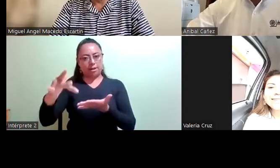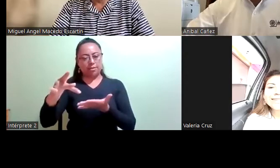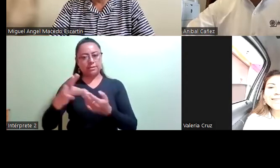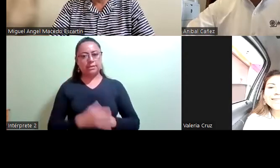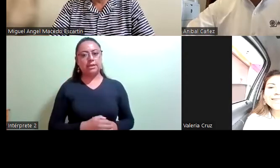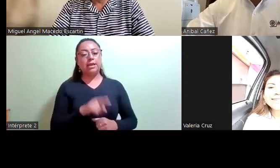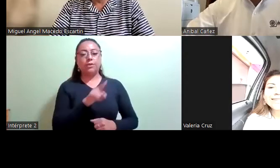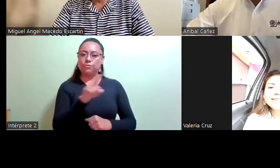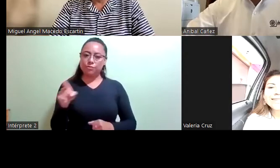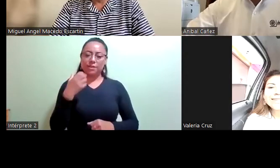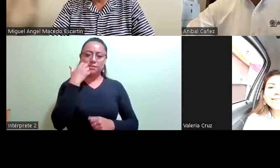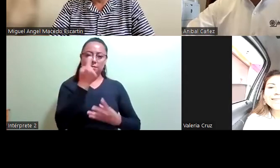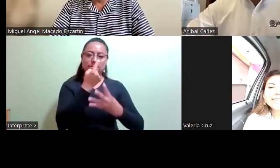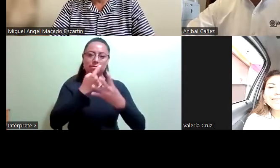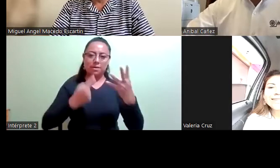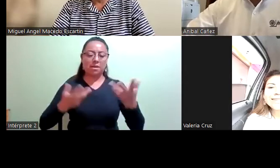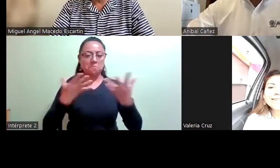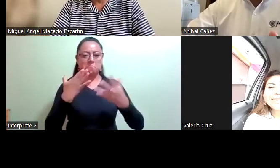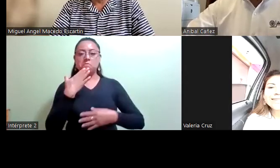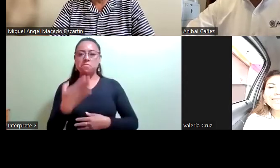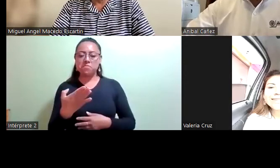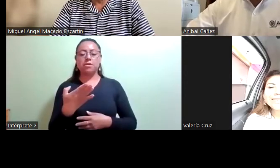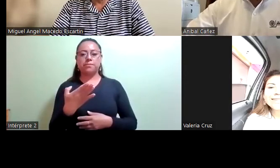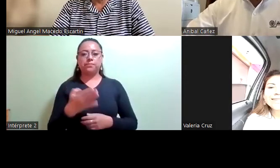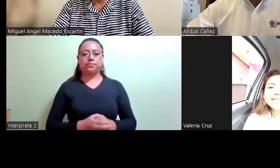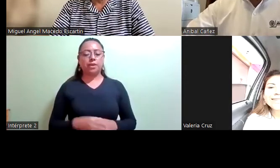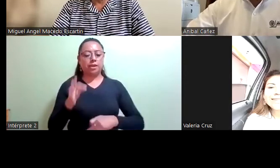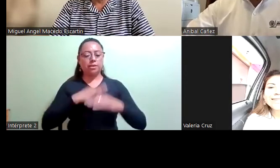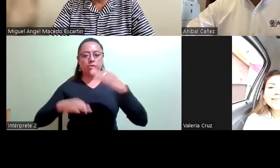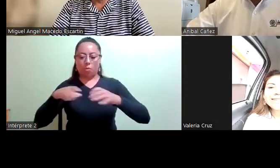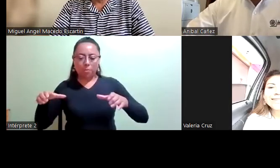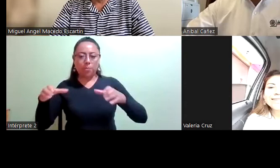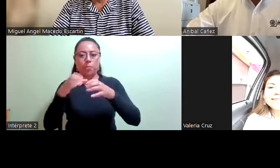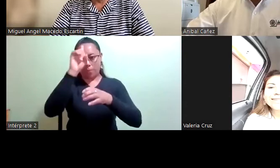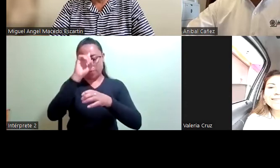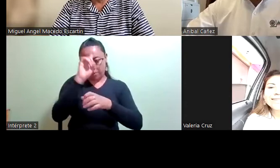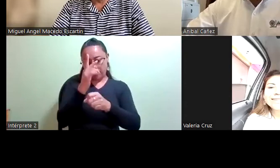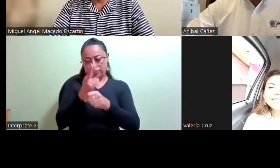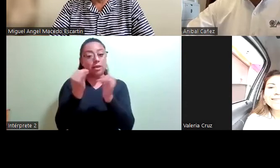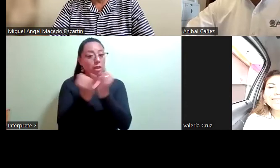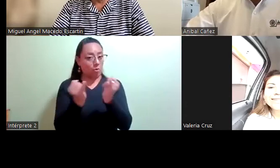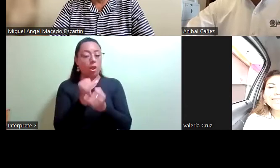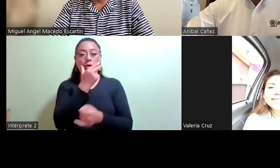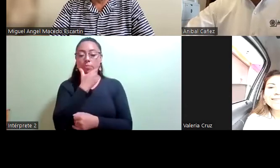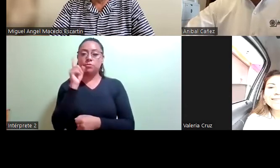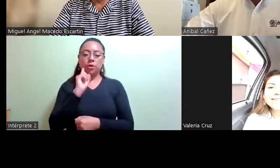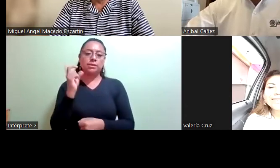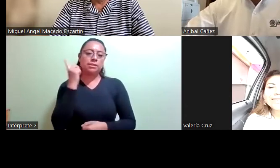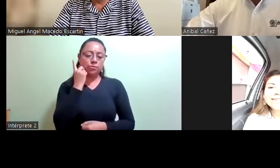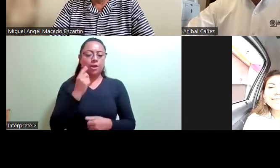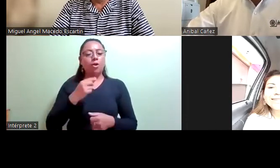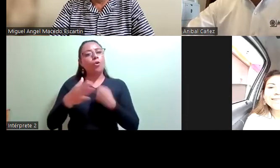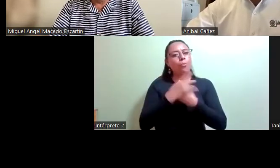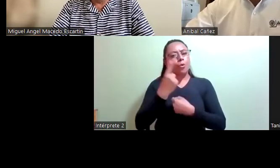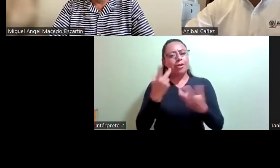buena voluntad del cuerpo de asesores y por supuesto de las y los diputados en robustecer este documento